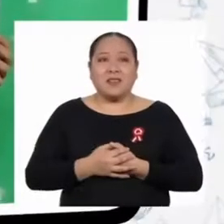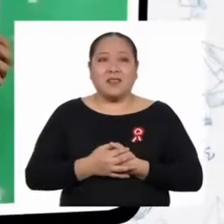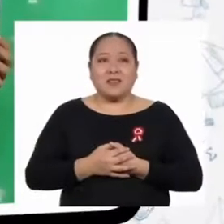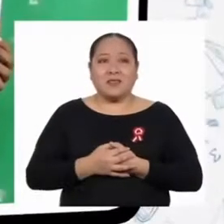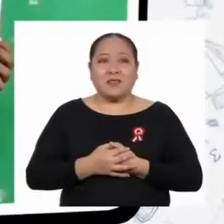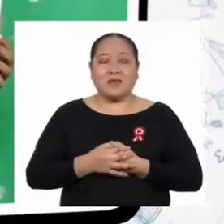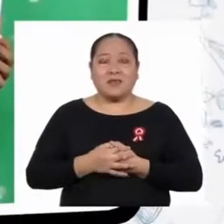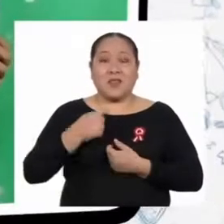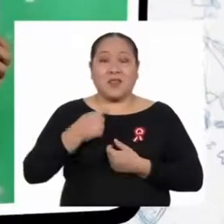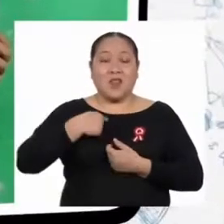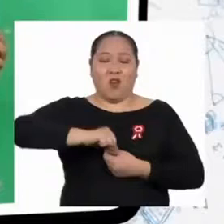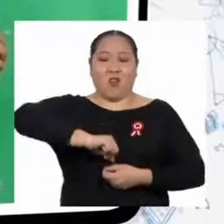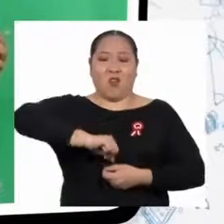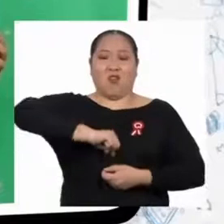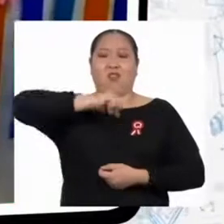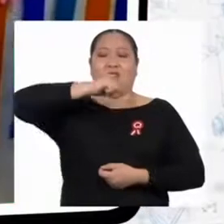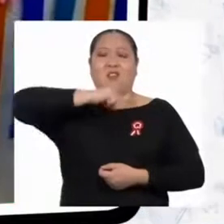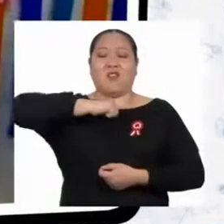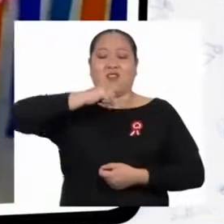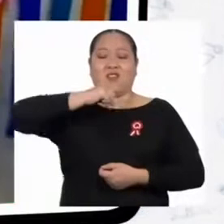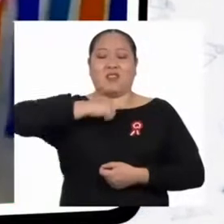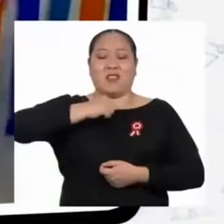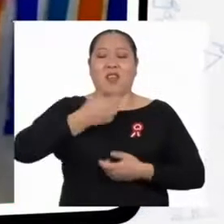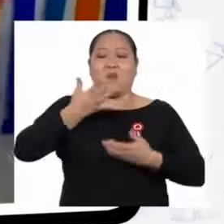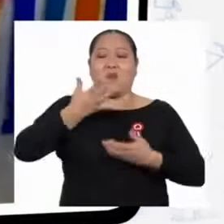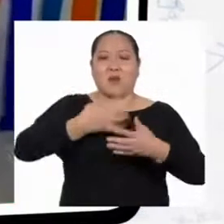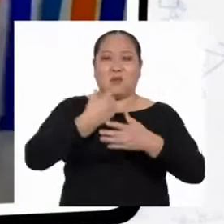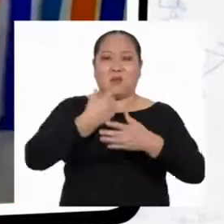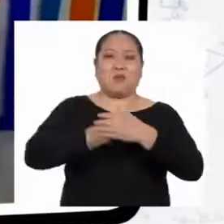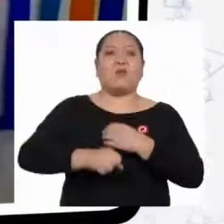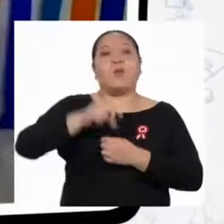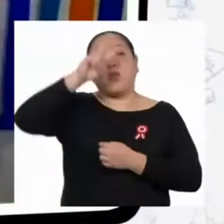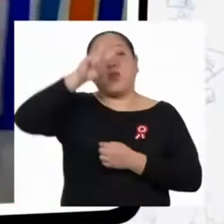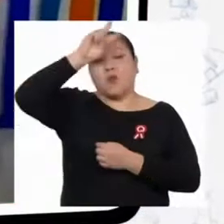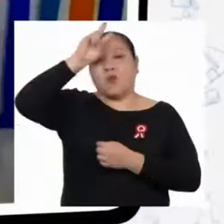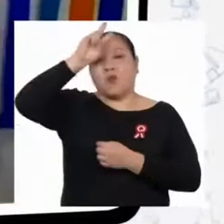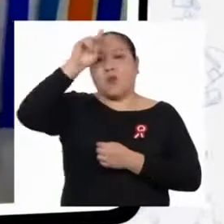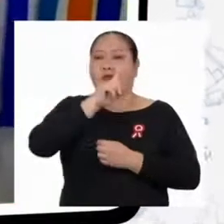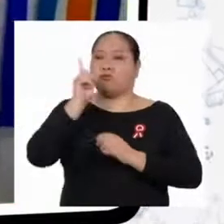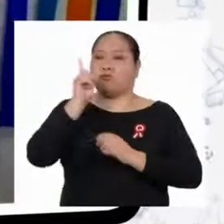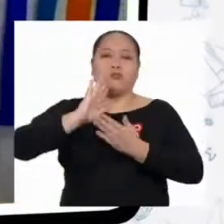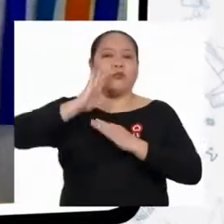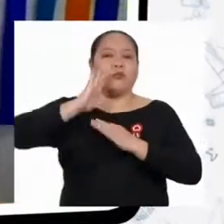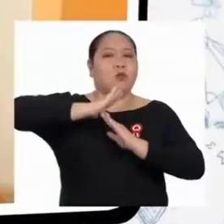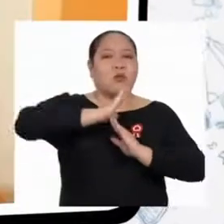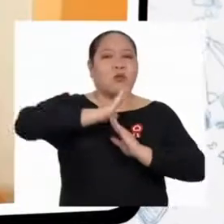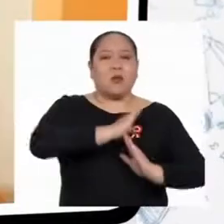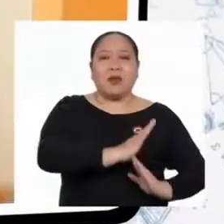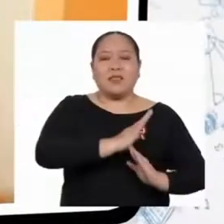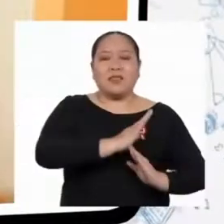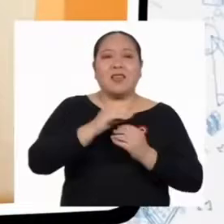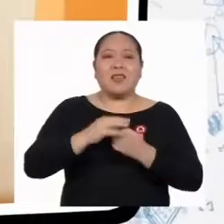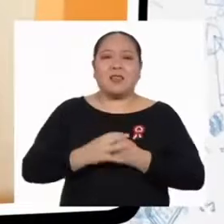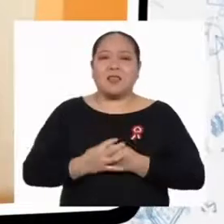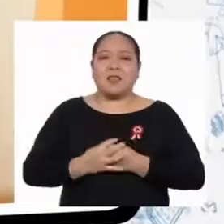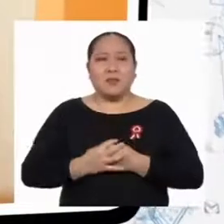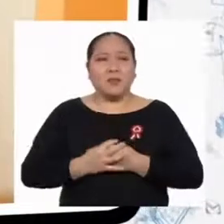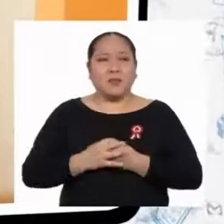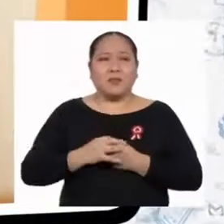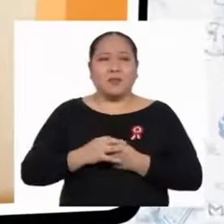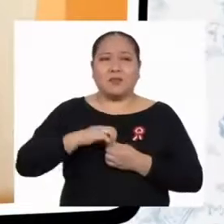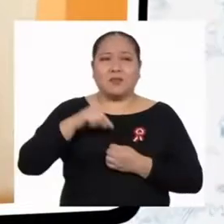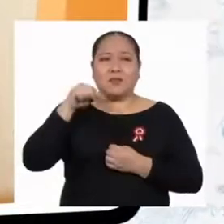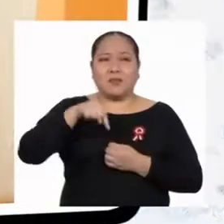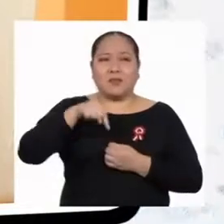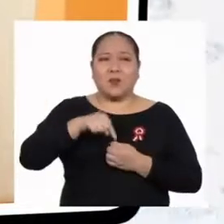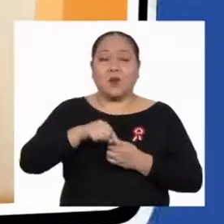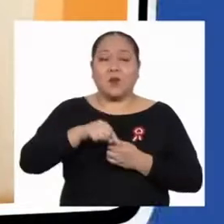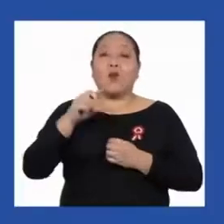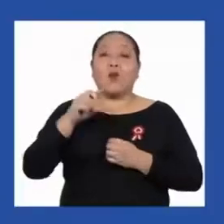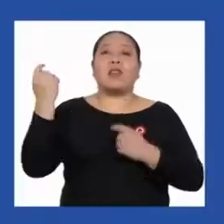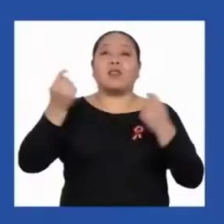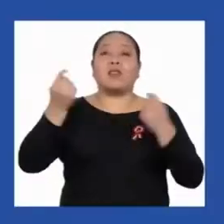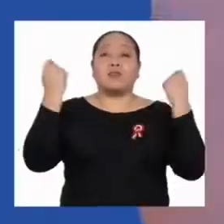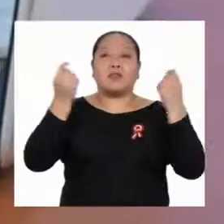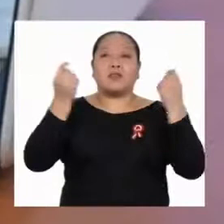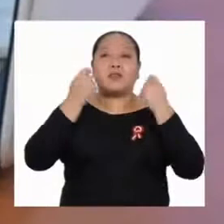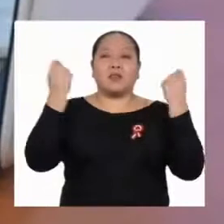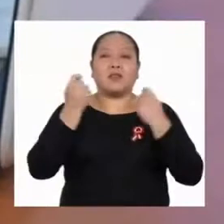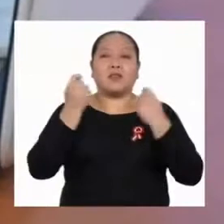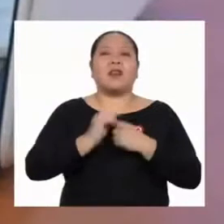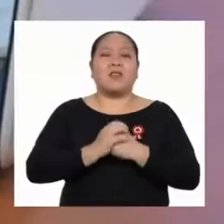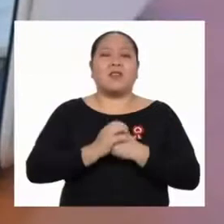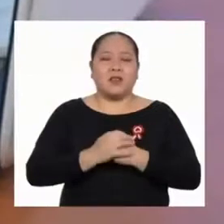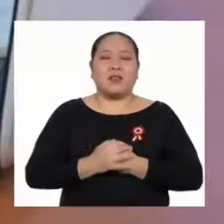orgullosa de mis raíces. Por un Perú sin discriminación. Por un bicentenario sin